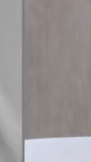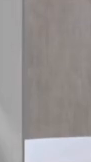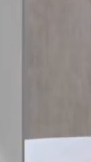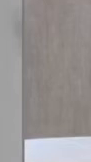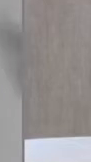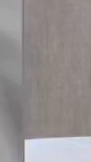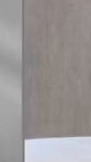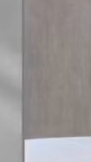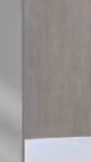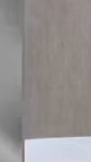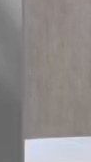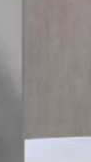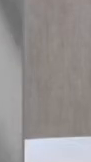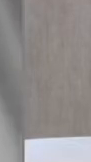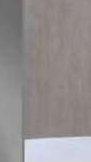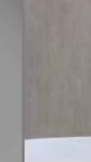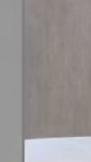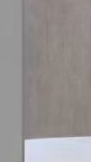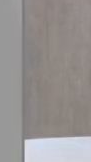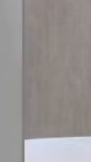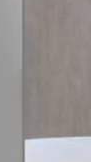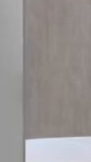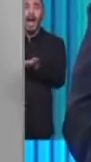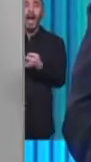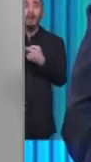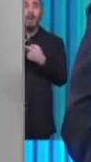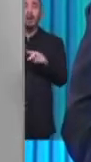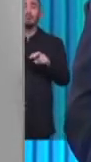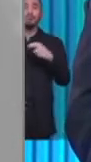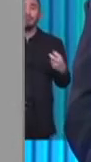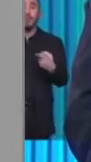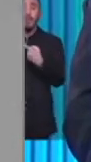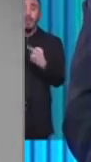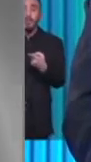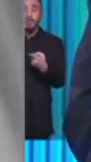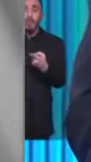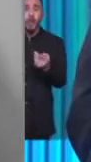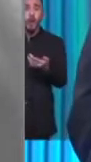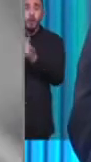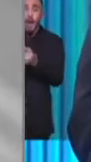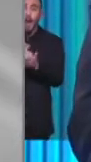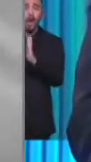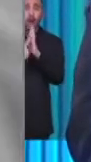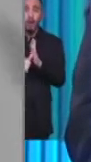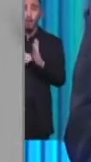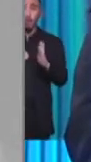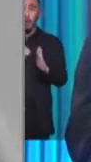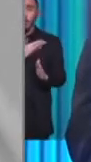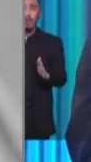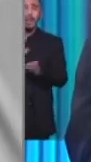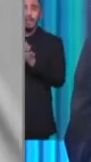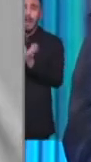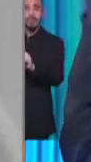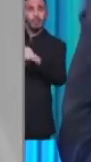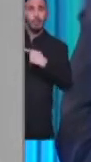bien cuando los candidatos se encuentran en balotaje usualmente los otros candidatos